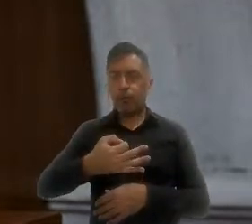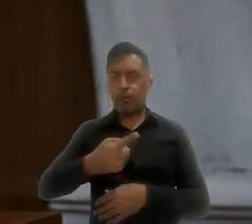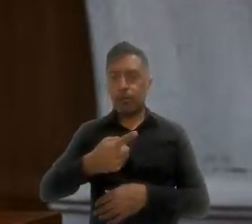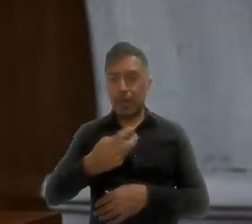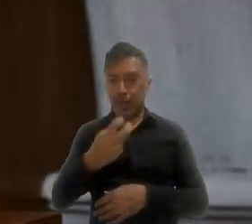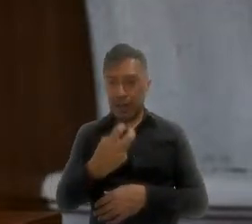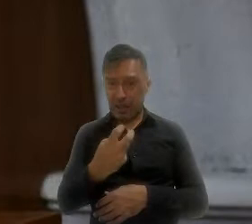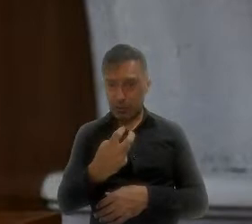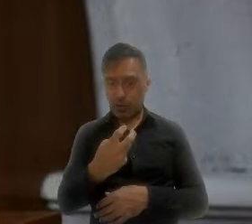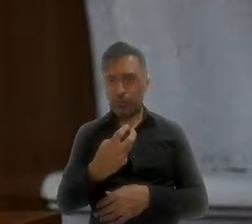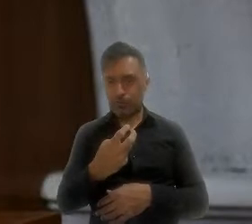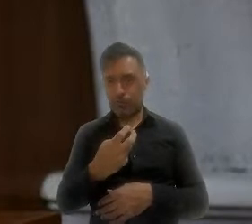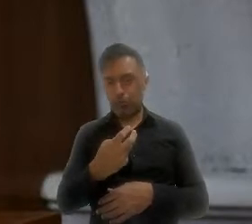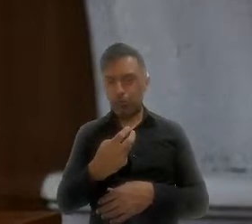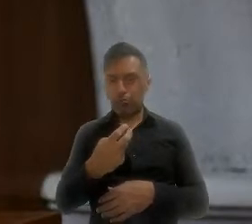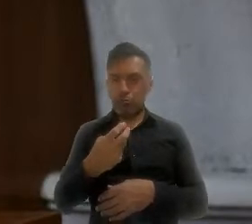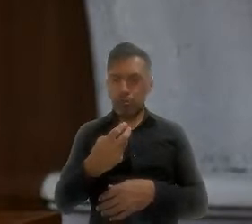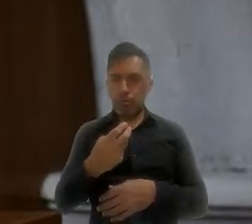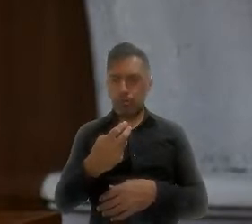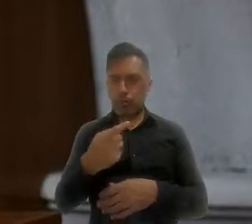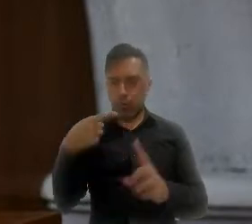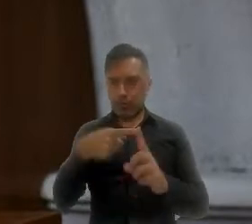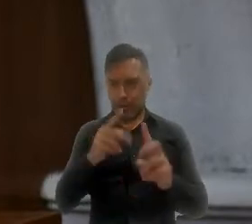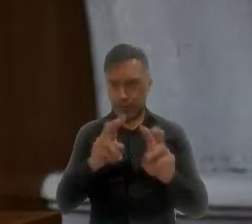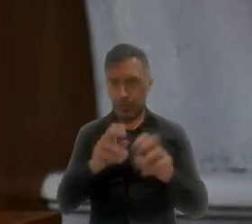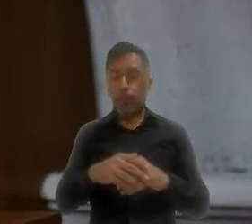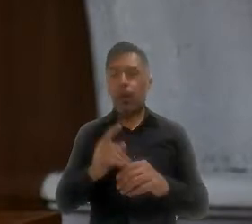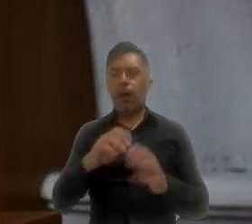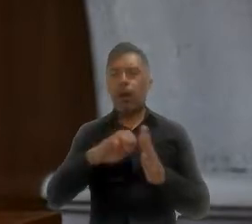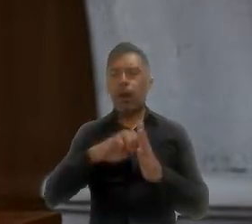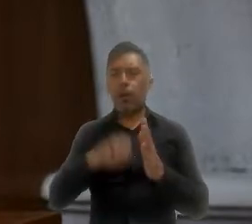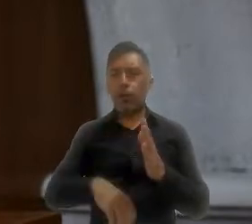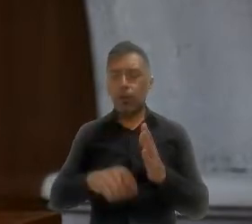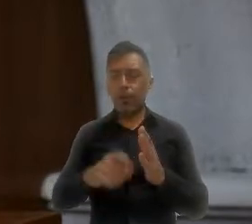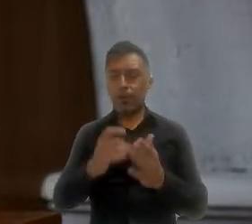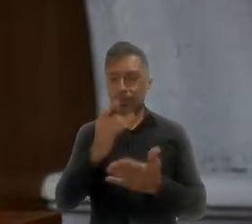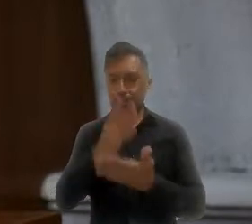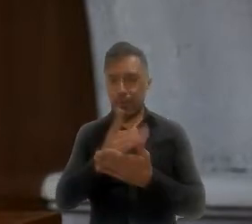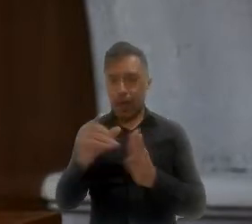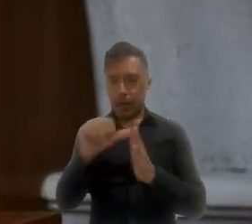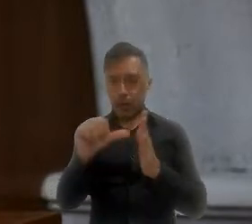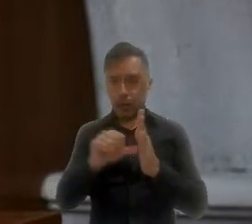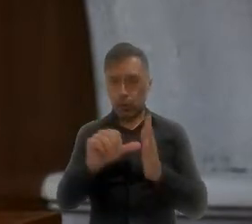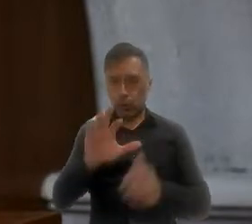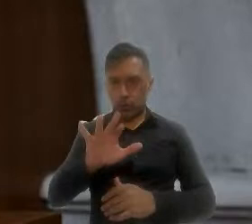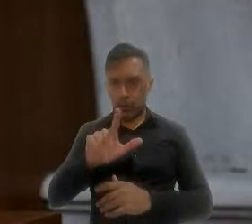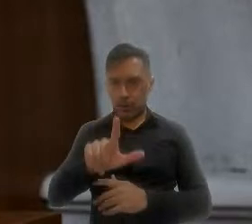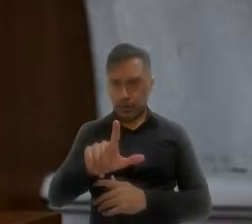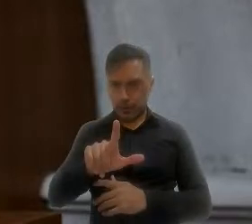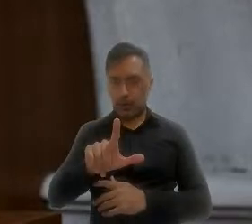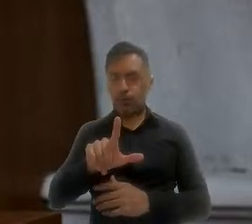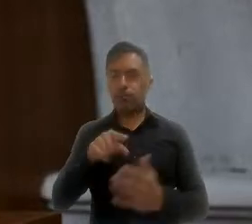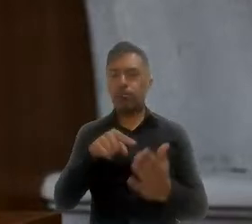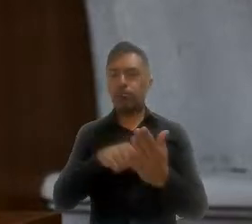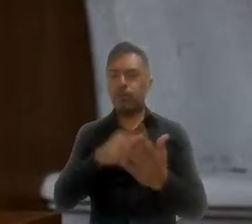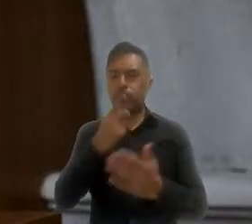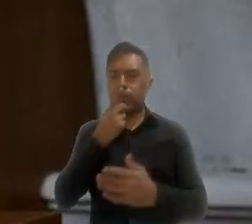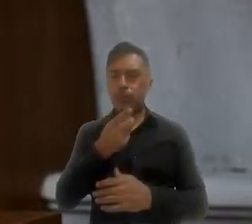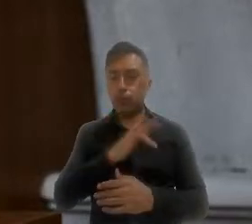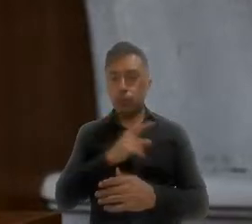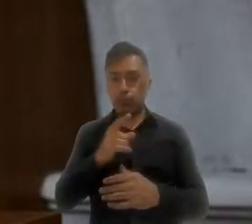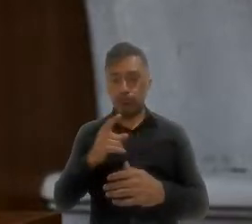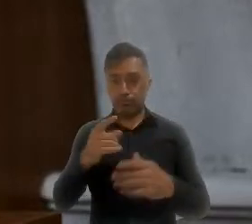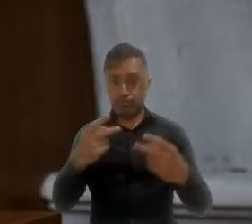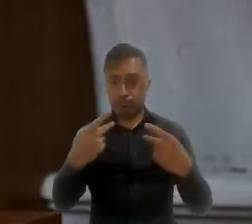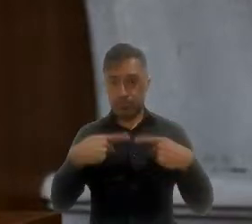tema en particular. Ejemplo de lo anterior es el artículo 57, que establece como una condición nula de la